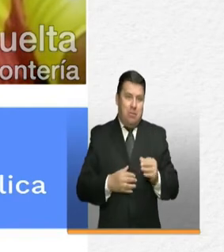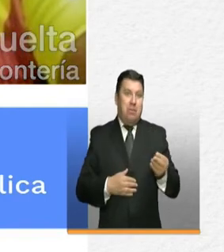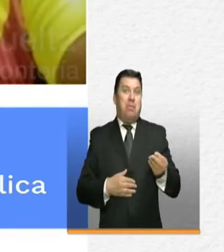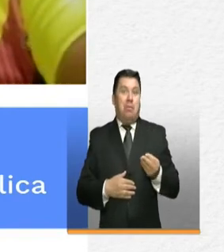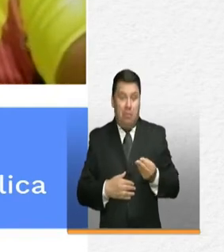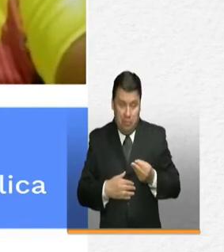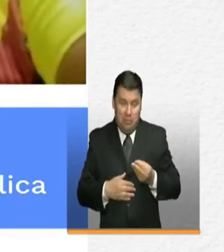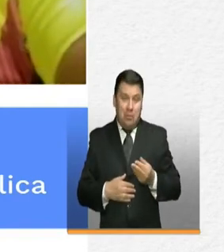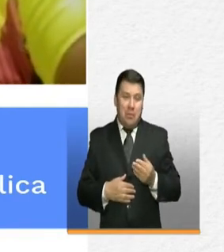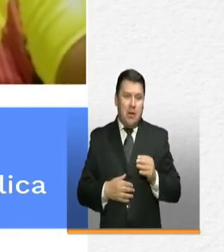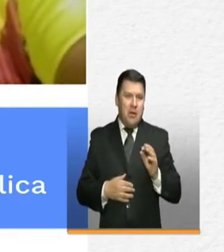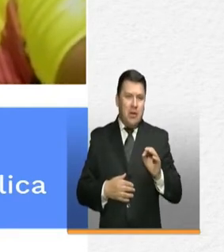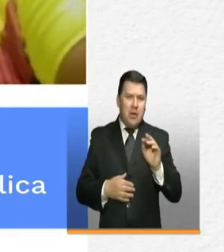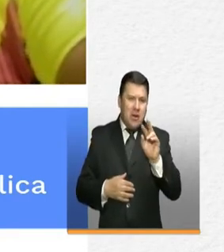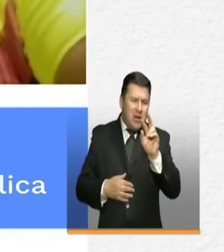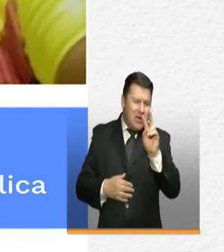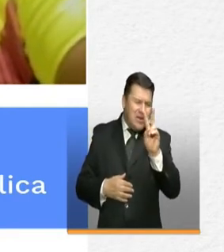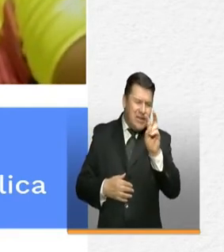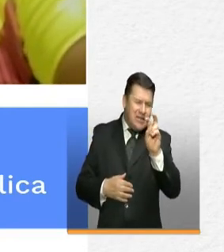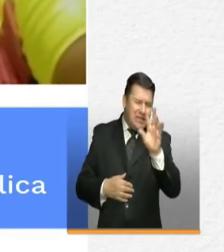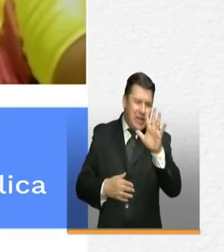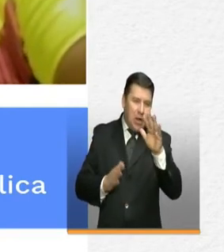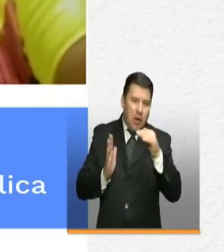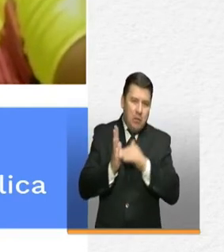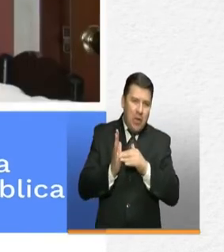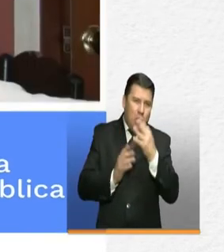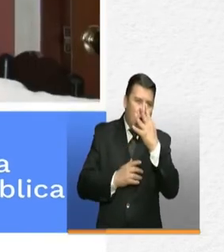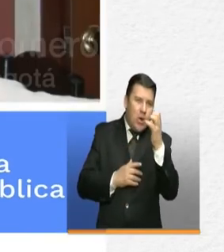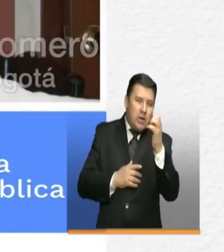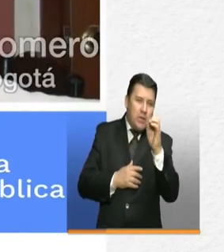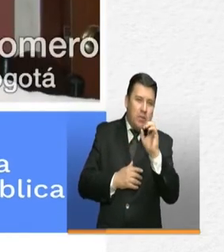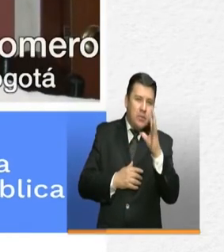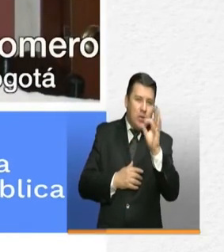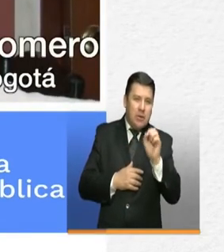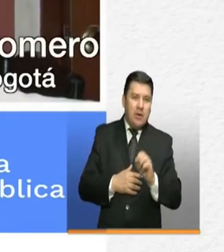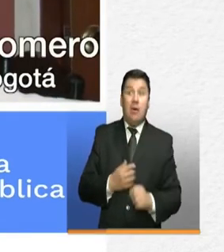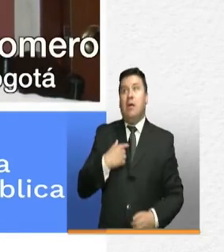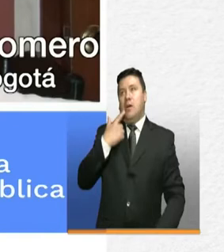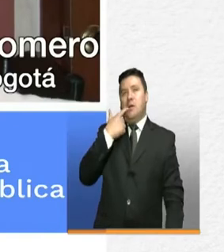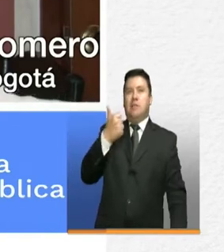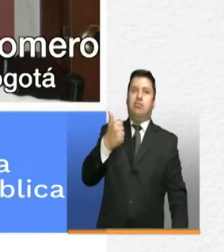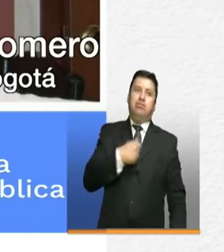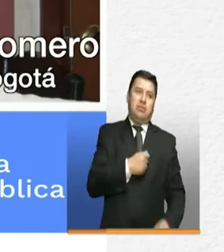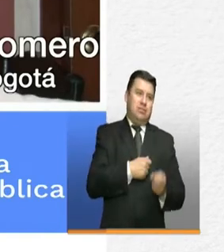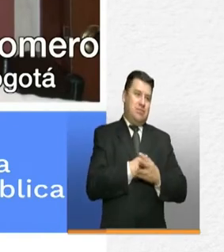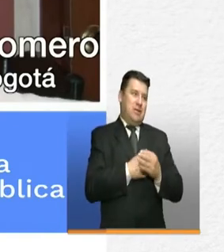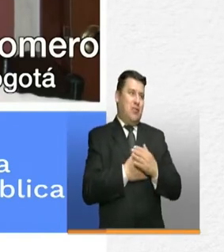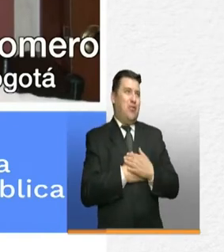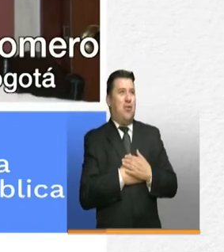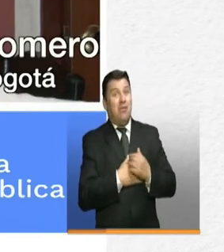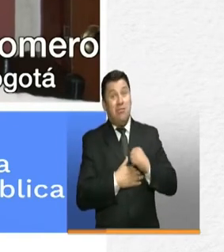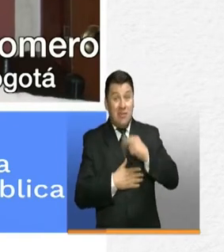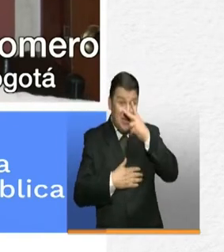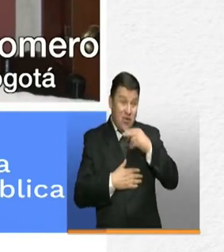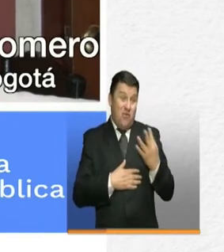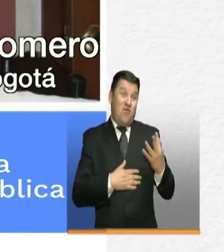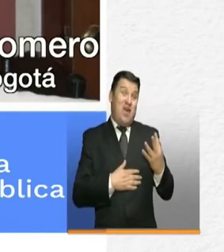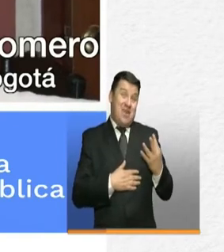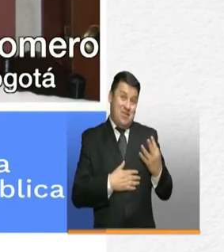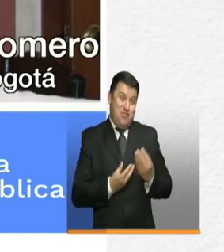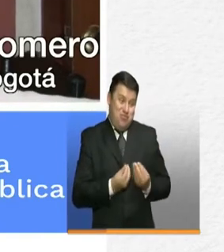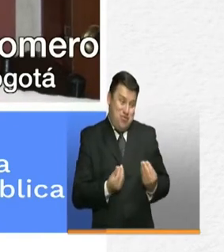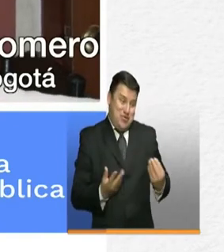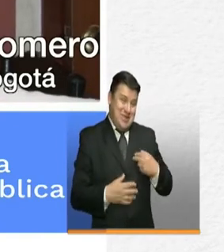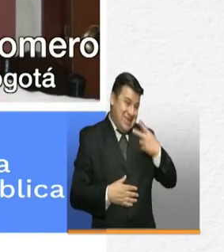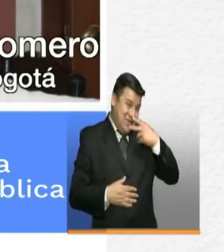Recibimos 75 mil 400 pesos. Uy, bien, para mercar, pues por lo que tengo 4 hijos, pues somos